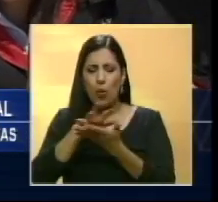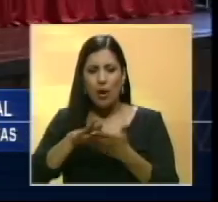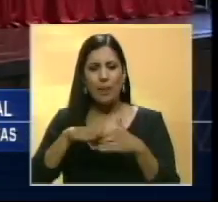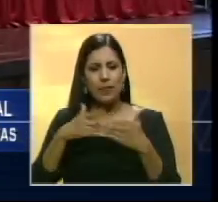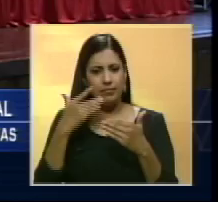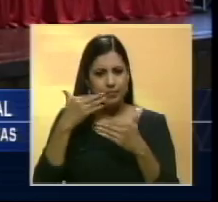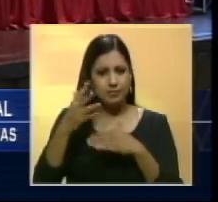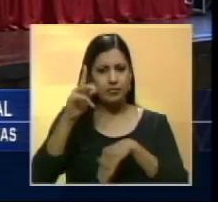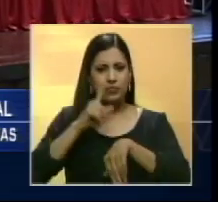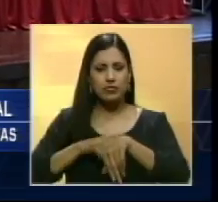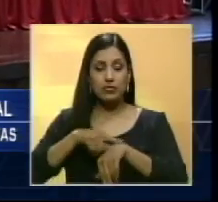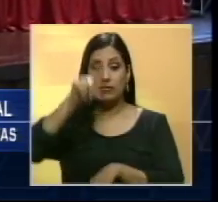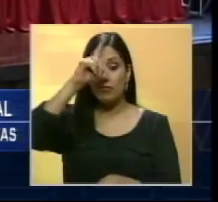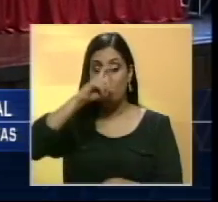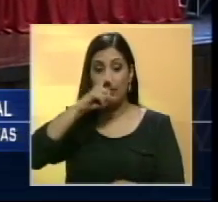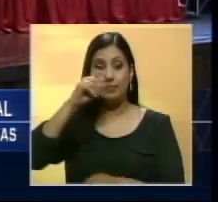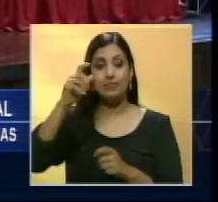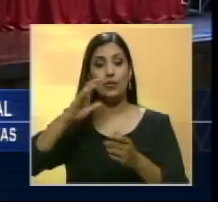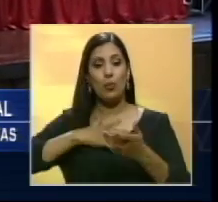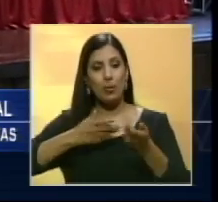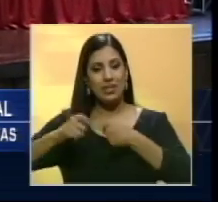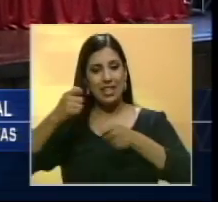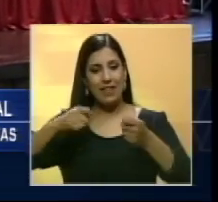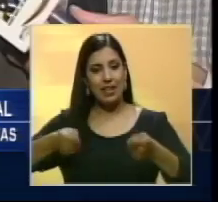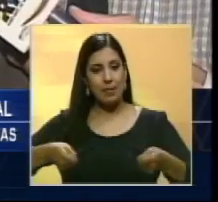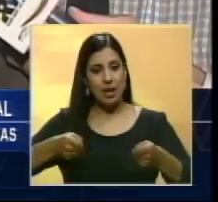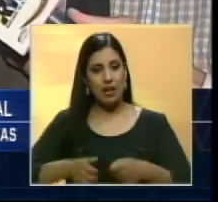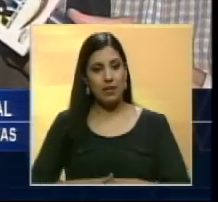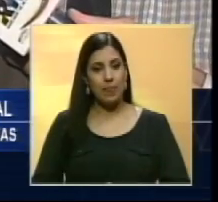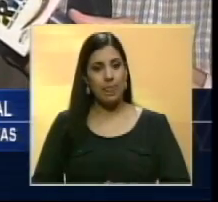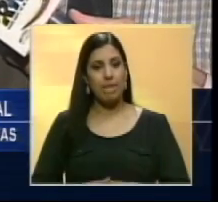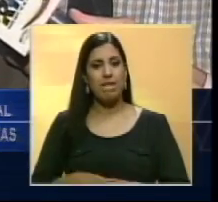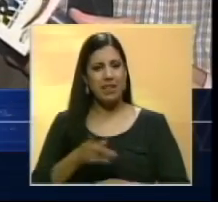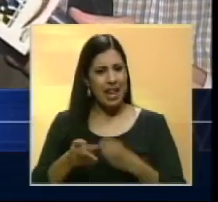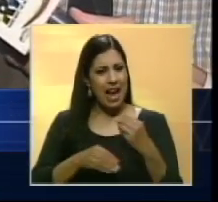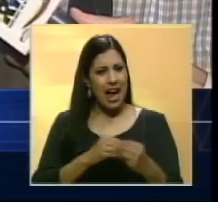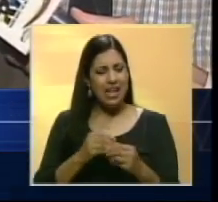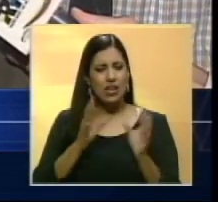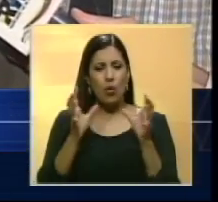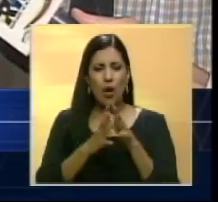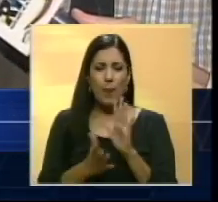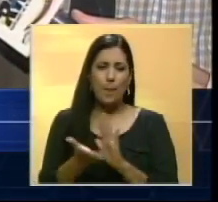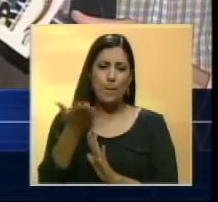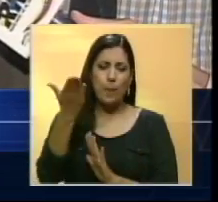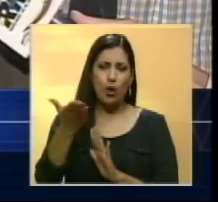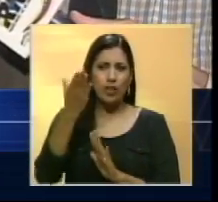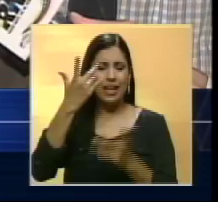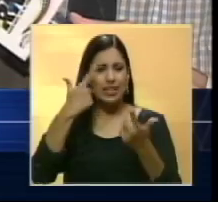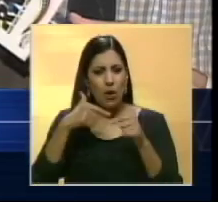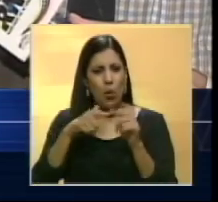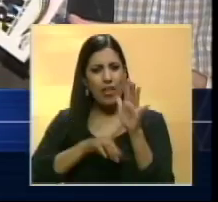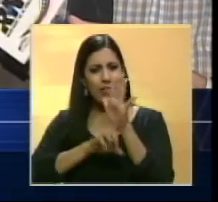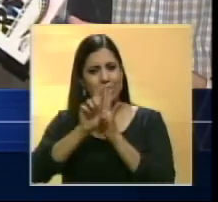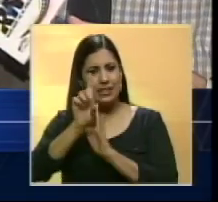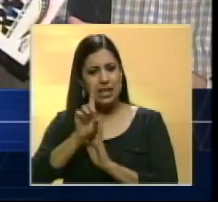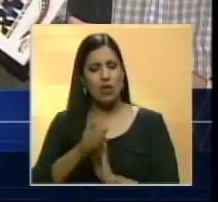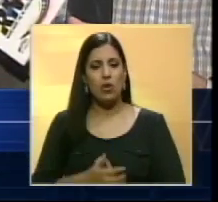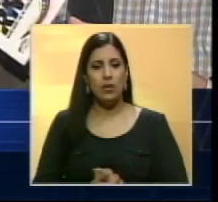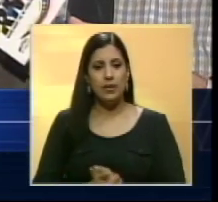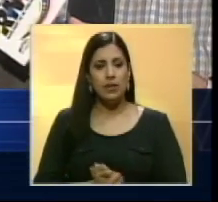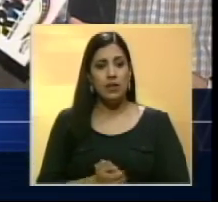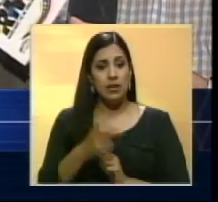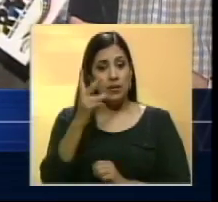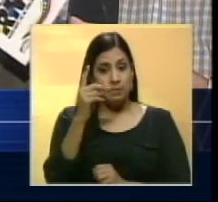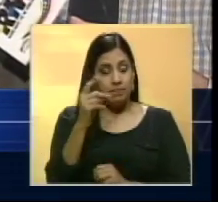presentado durante los últimos años en las cadenas de distribución. Ha sido una de las áreas fundamentales que se ha desarrollado. En la